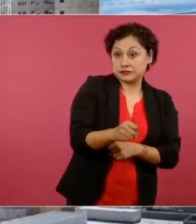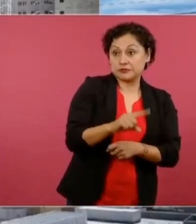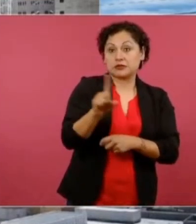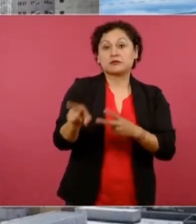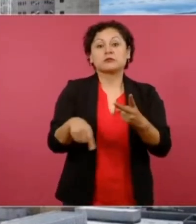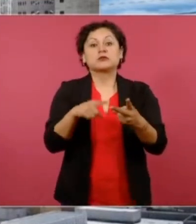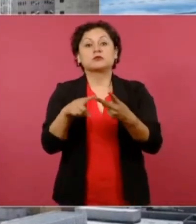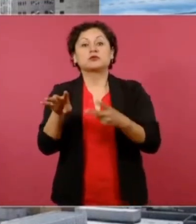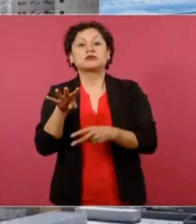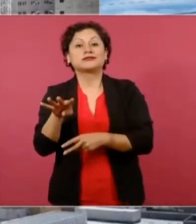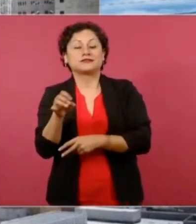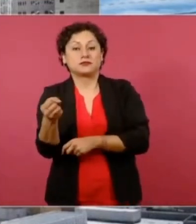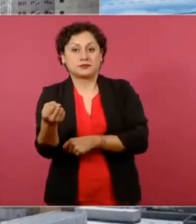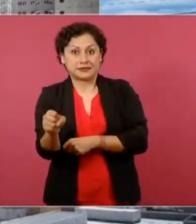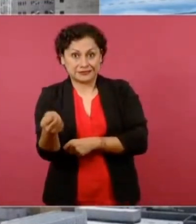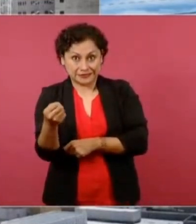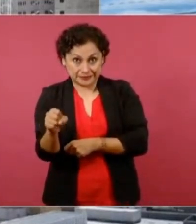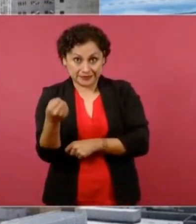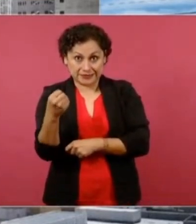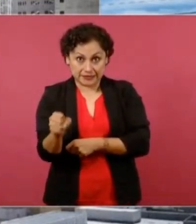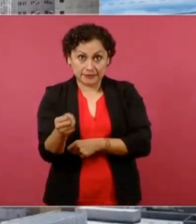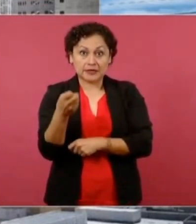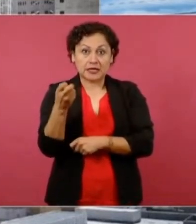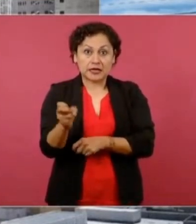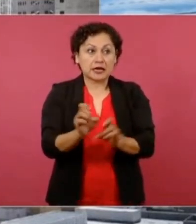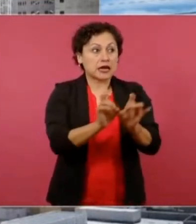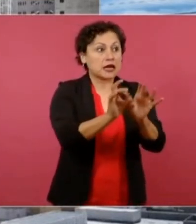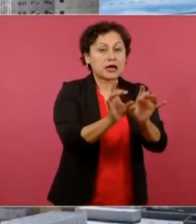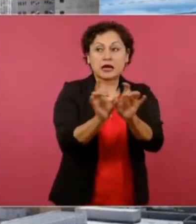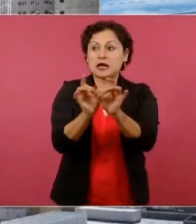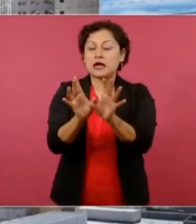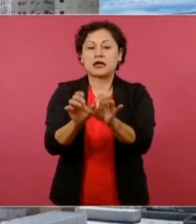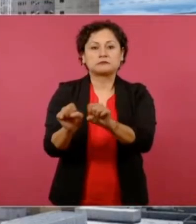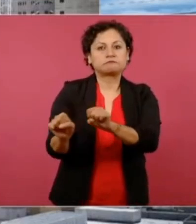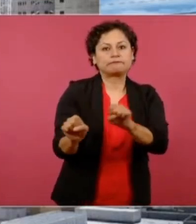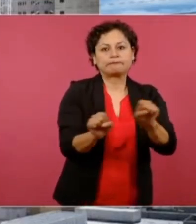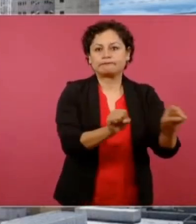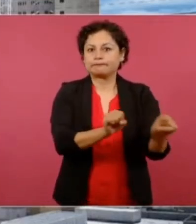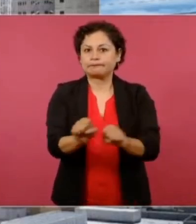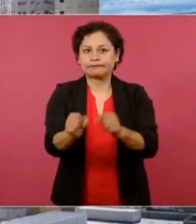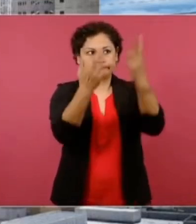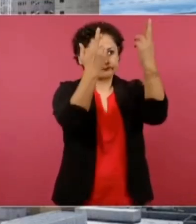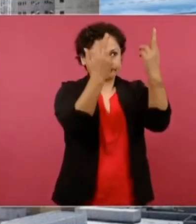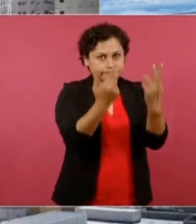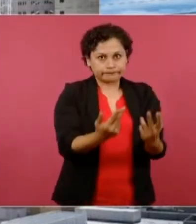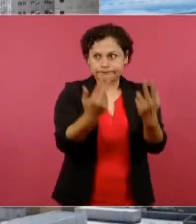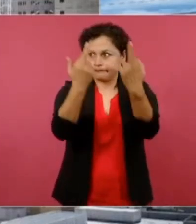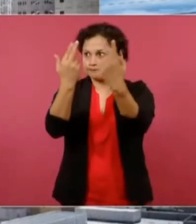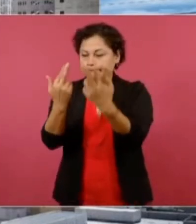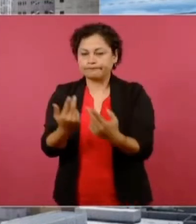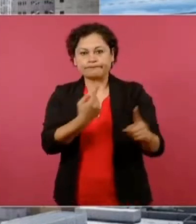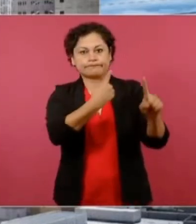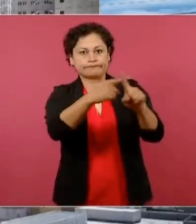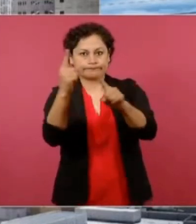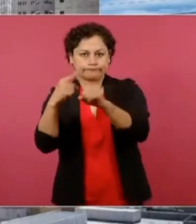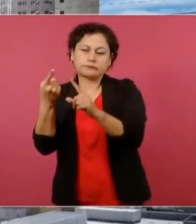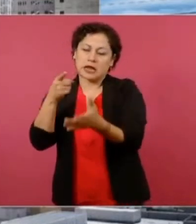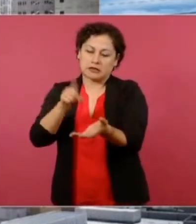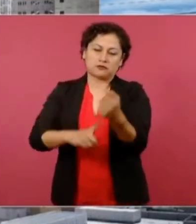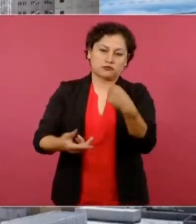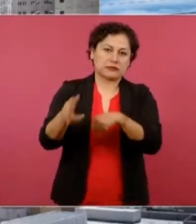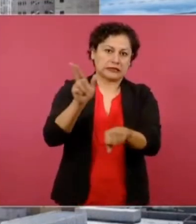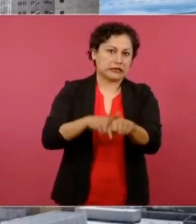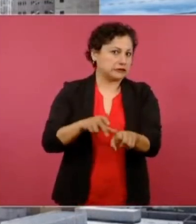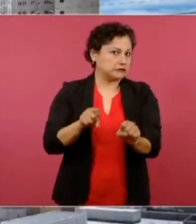19 de septiembre también, que tuvo afectaciones en diferentes, en mucha infraestructura y también en los hospitales. Y el